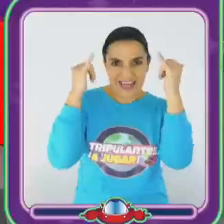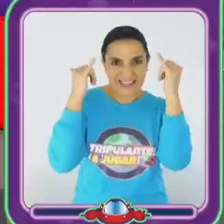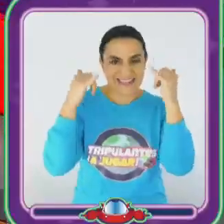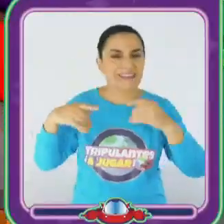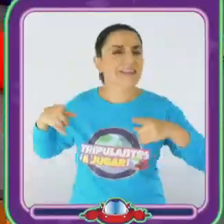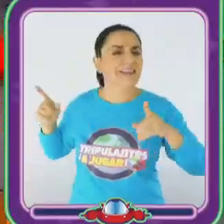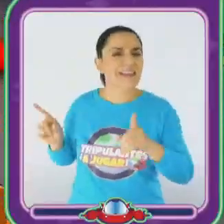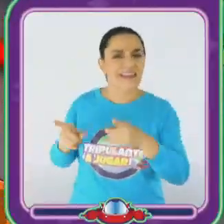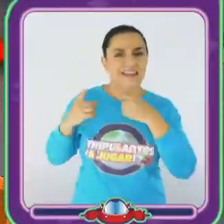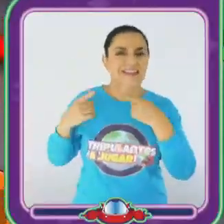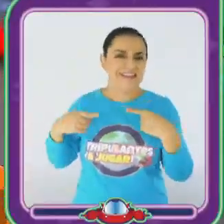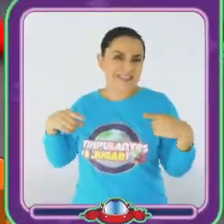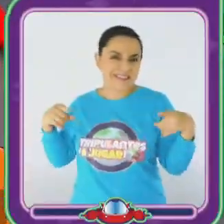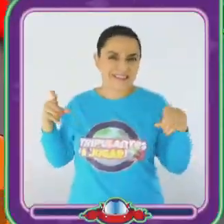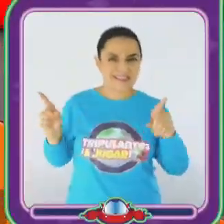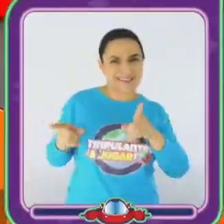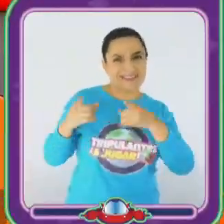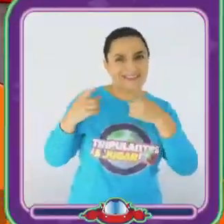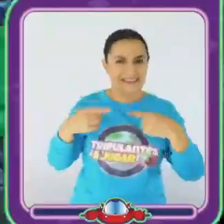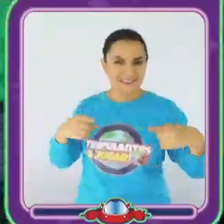jugar!